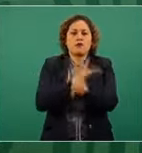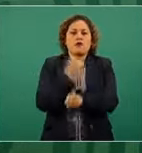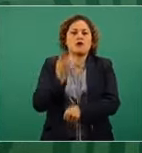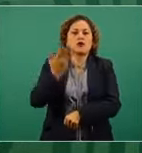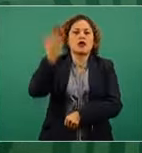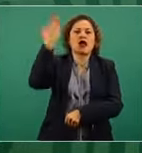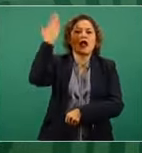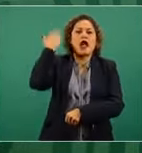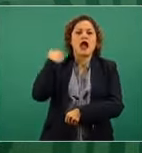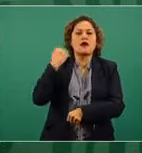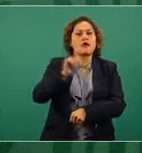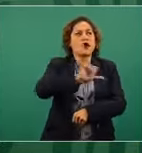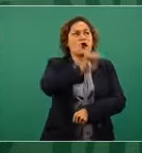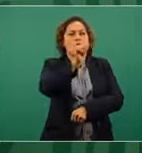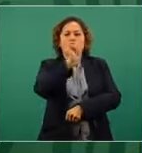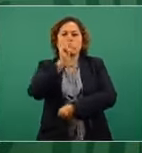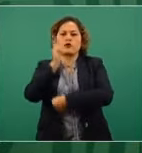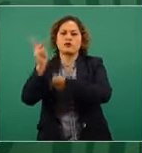el país,